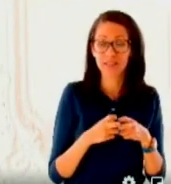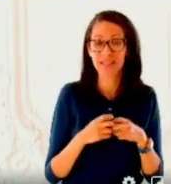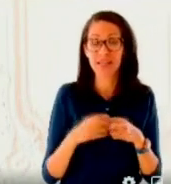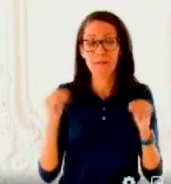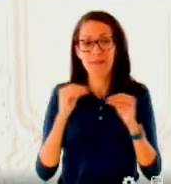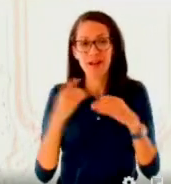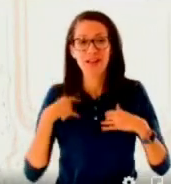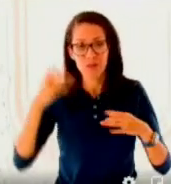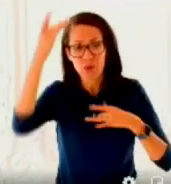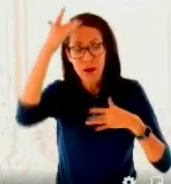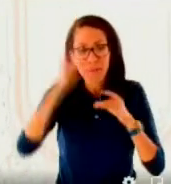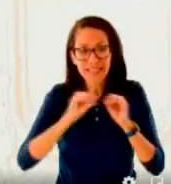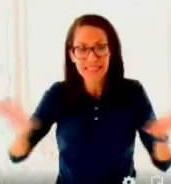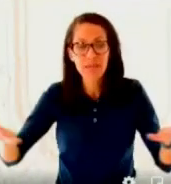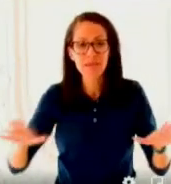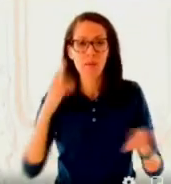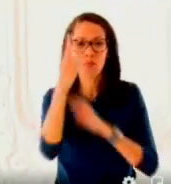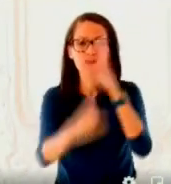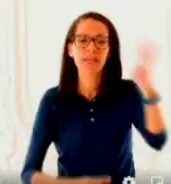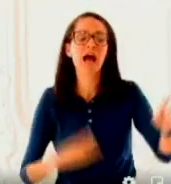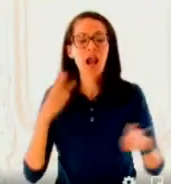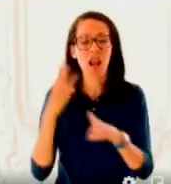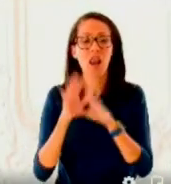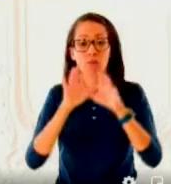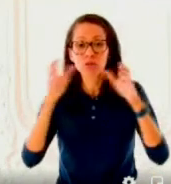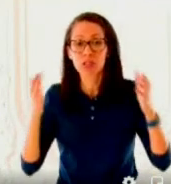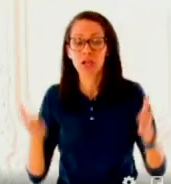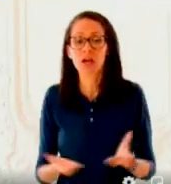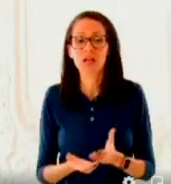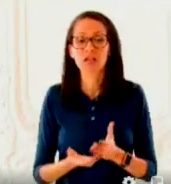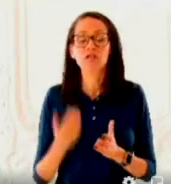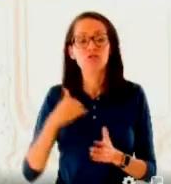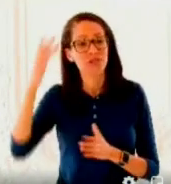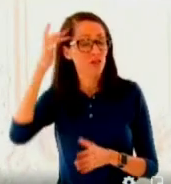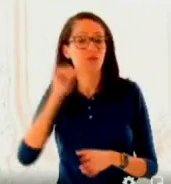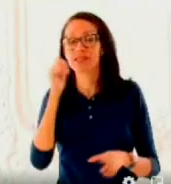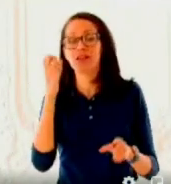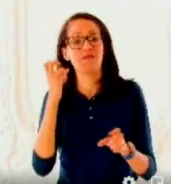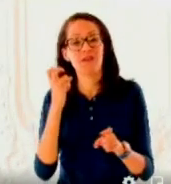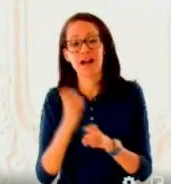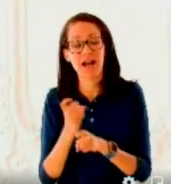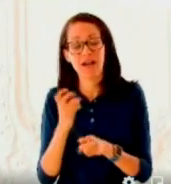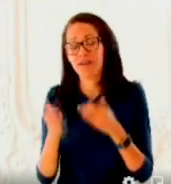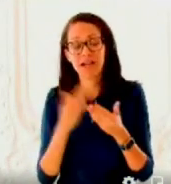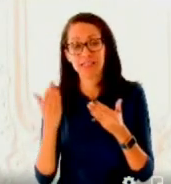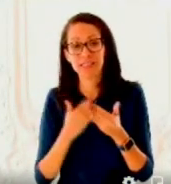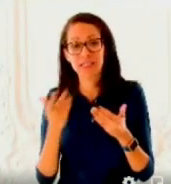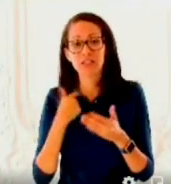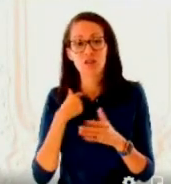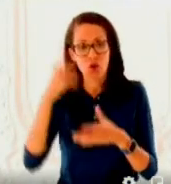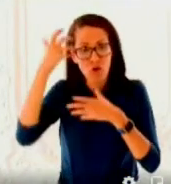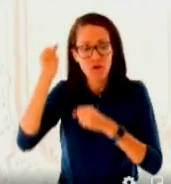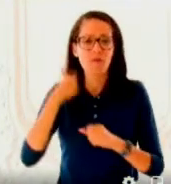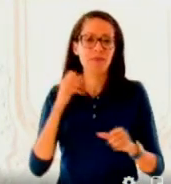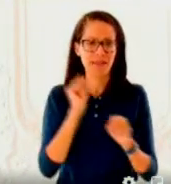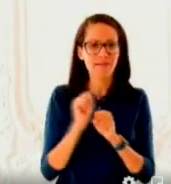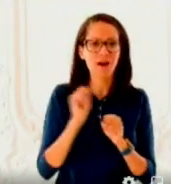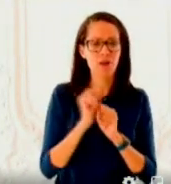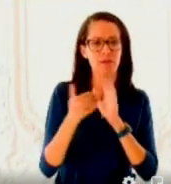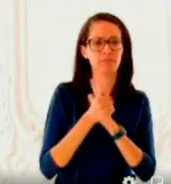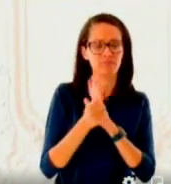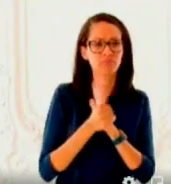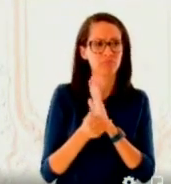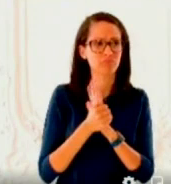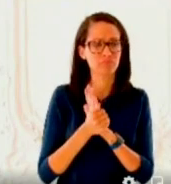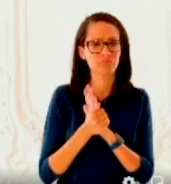pandemia mundial. Así que yo sé que no va a ser fácil. Confío en mi capacidad y pasión por trabajar y